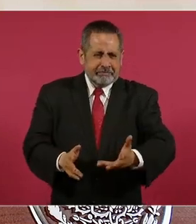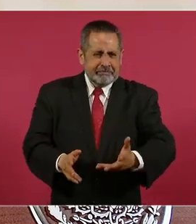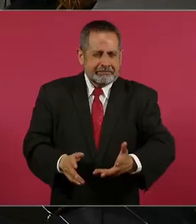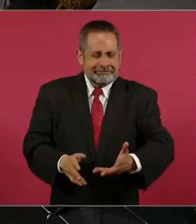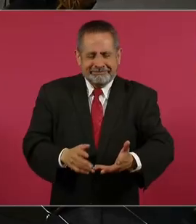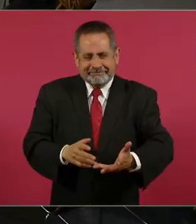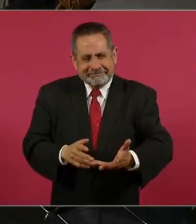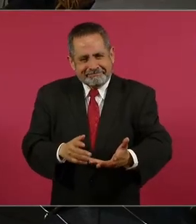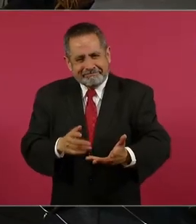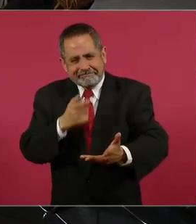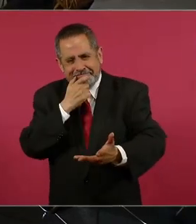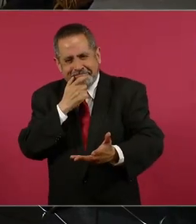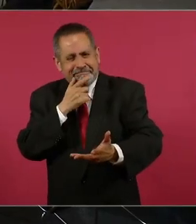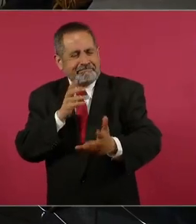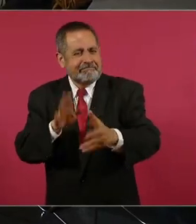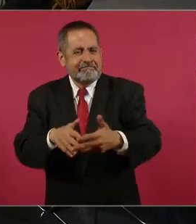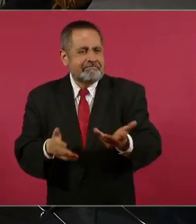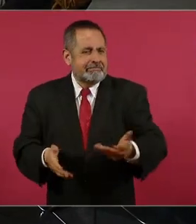No,